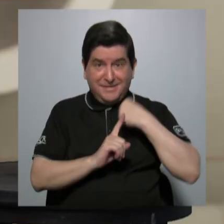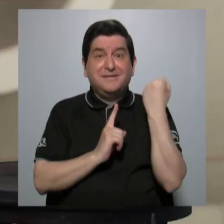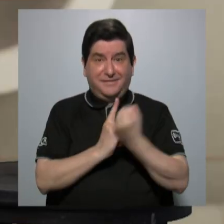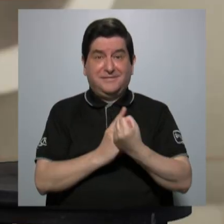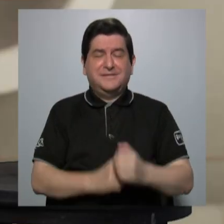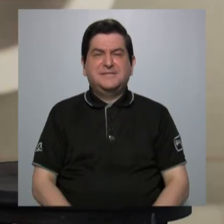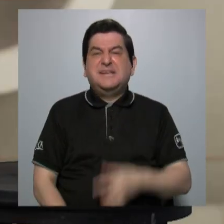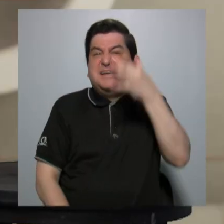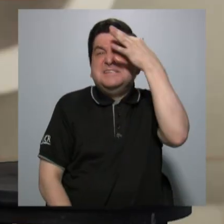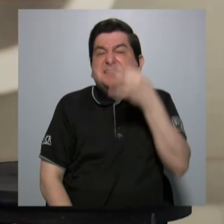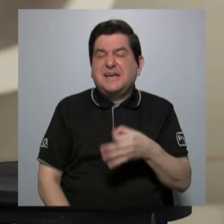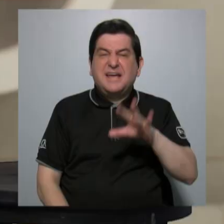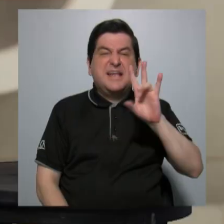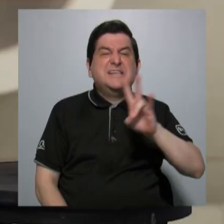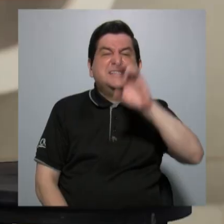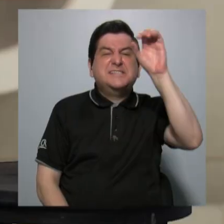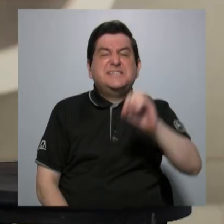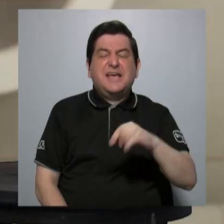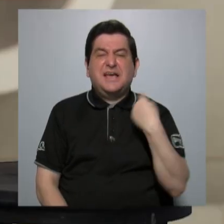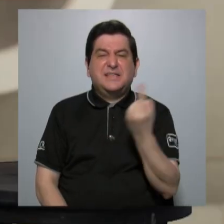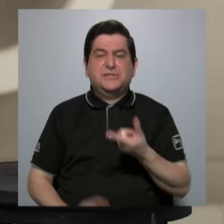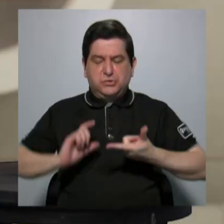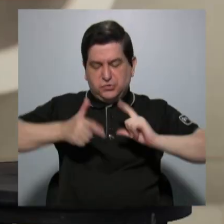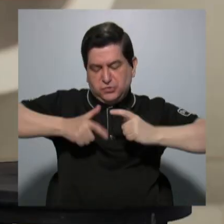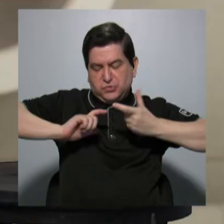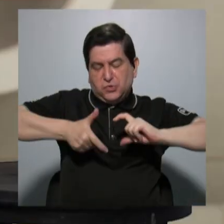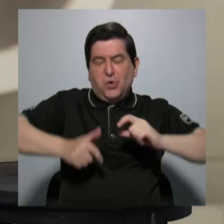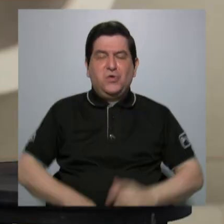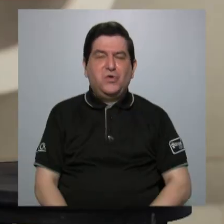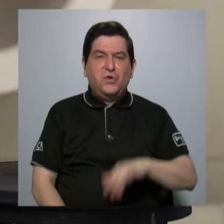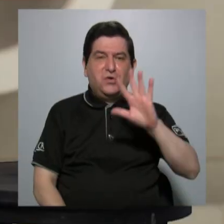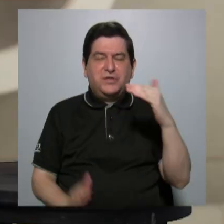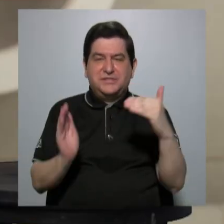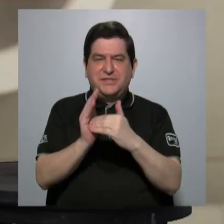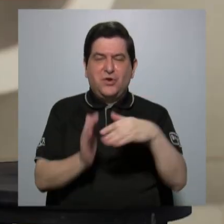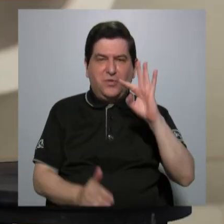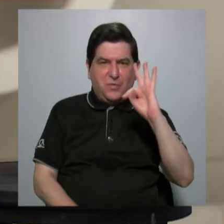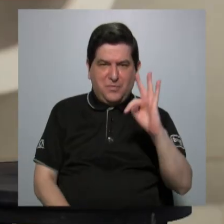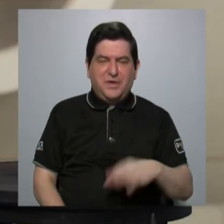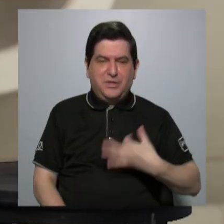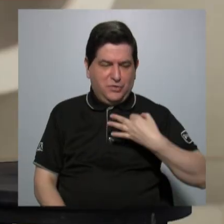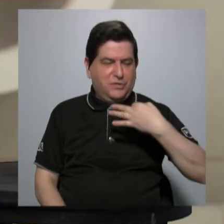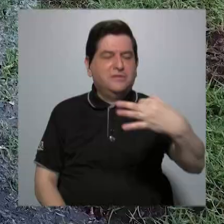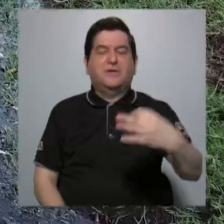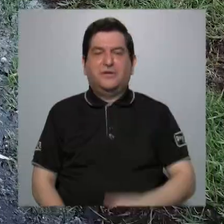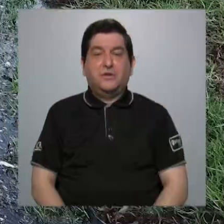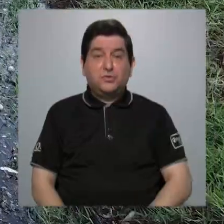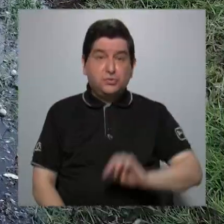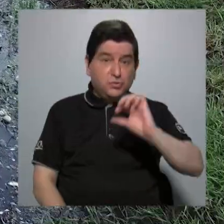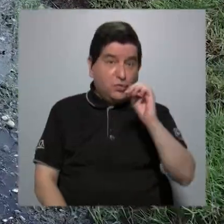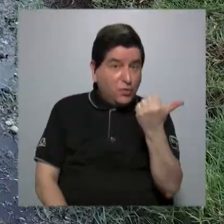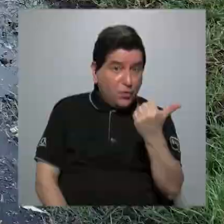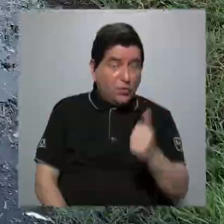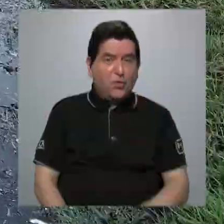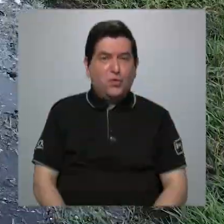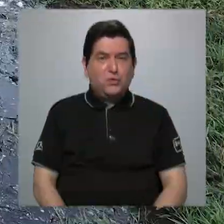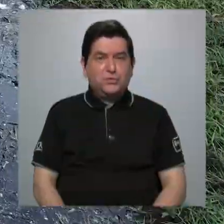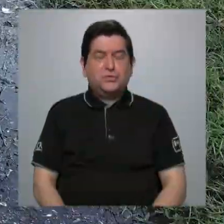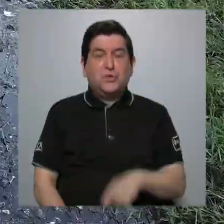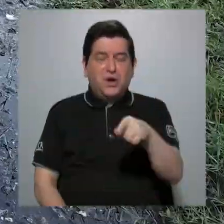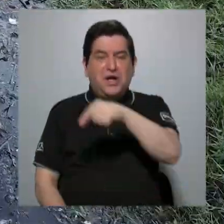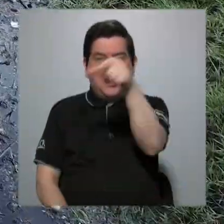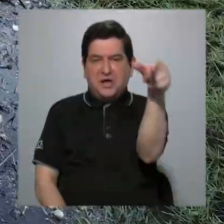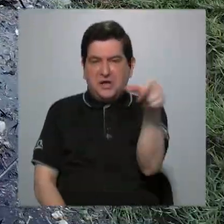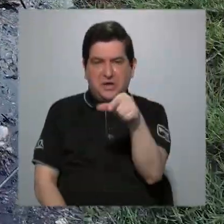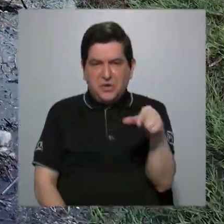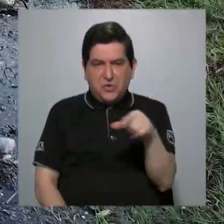eso. Se estima que solo un 7% se recicla de esas 5,000 toneladas diarias que se generan, y el resto va a vertidos